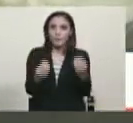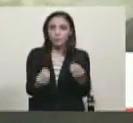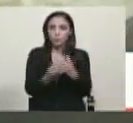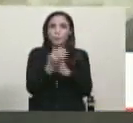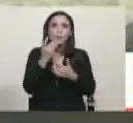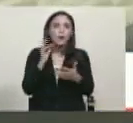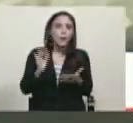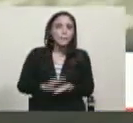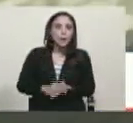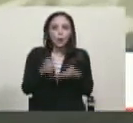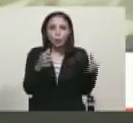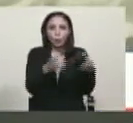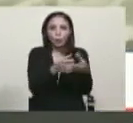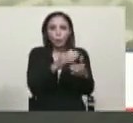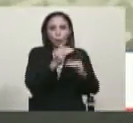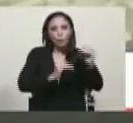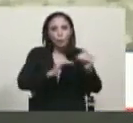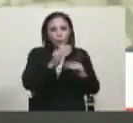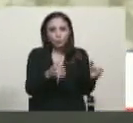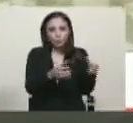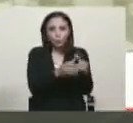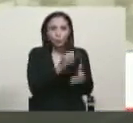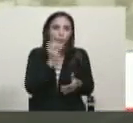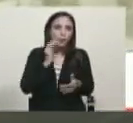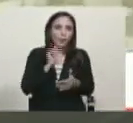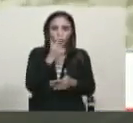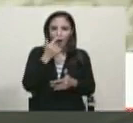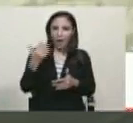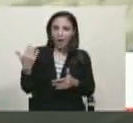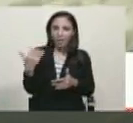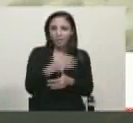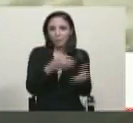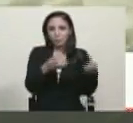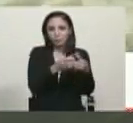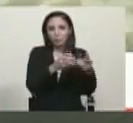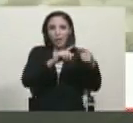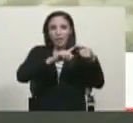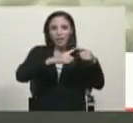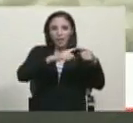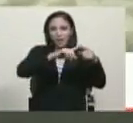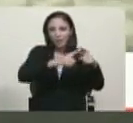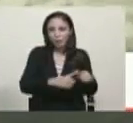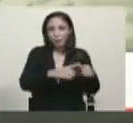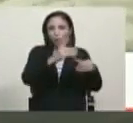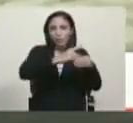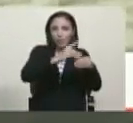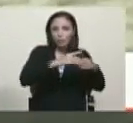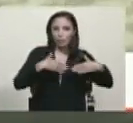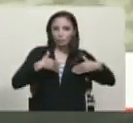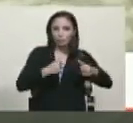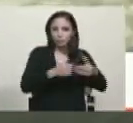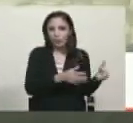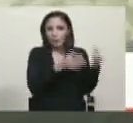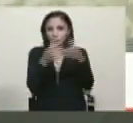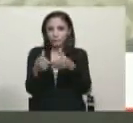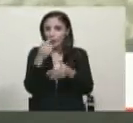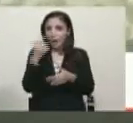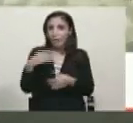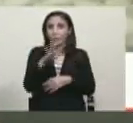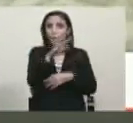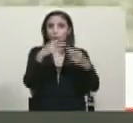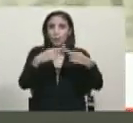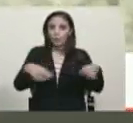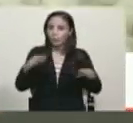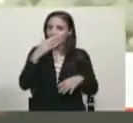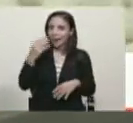por ejemplo, solamente una comparación de lo que han sido los establecimientos en salud, comparado con la Cuarta República, hablamos